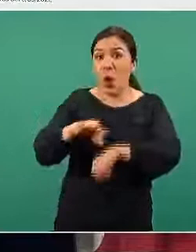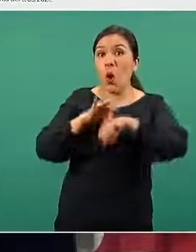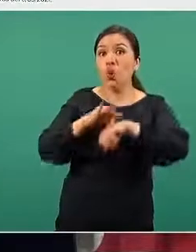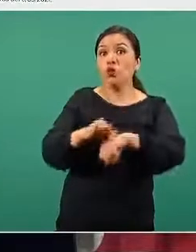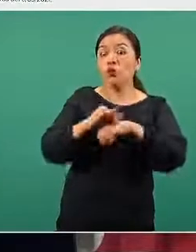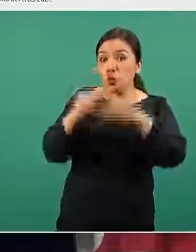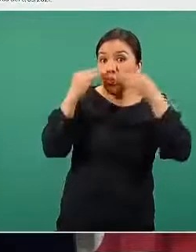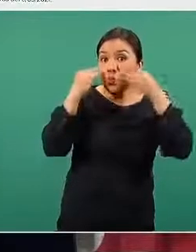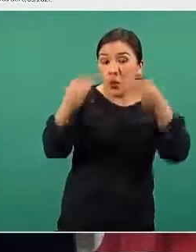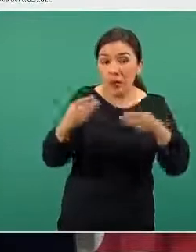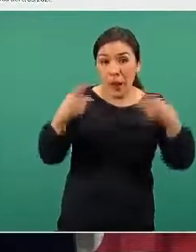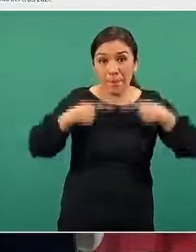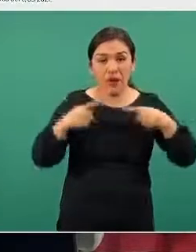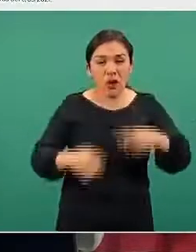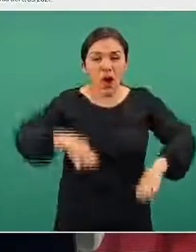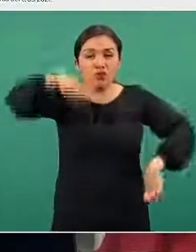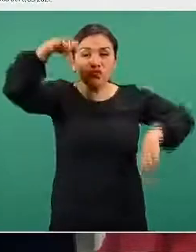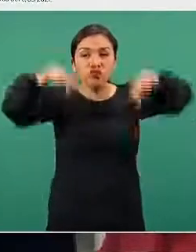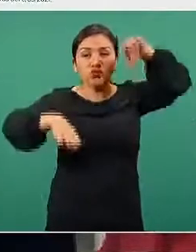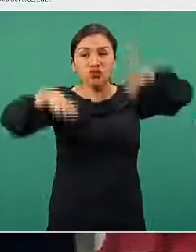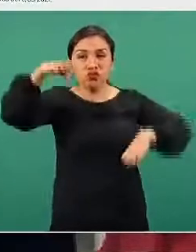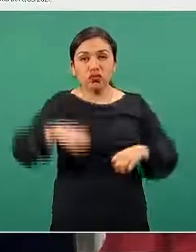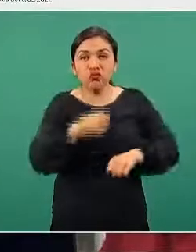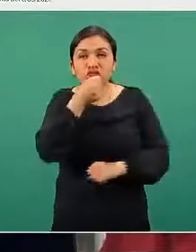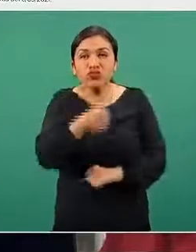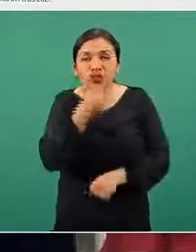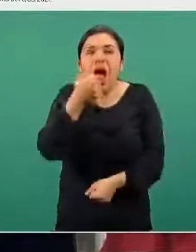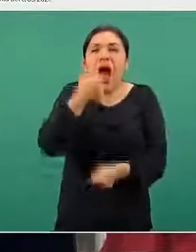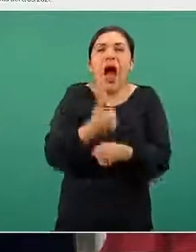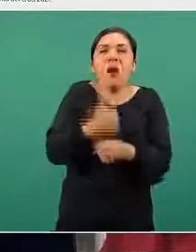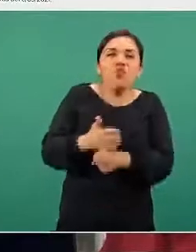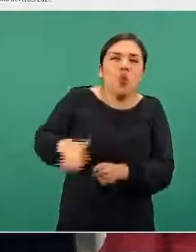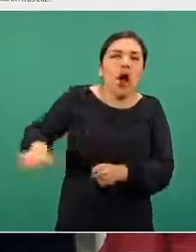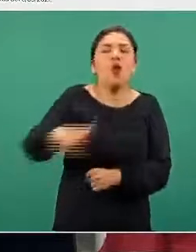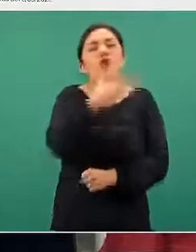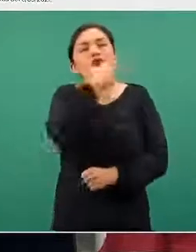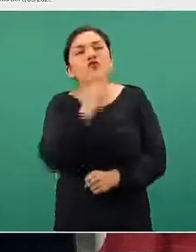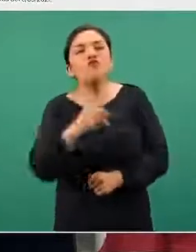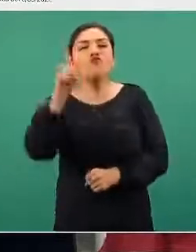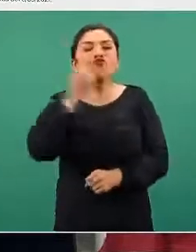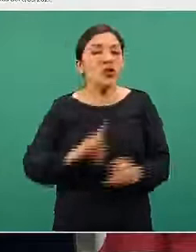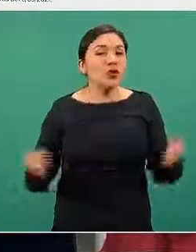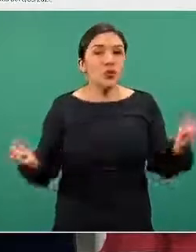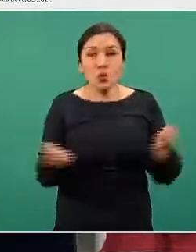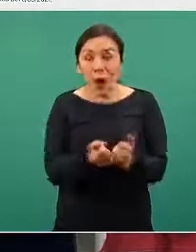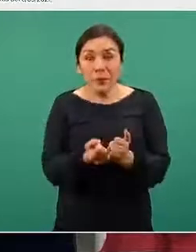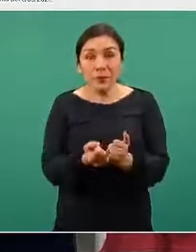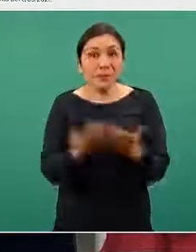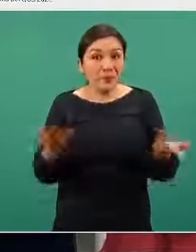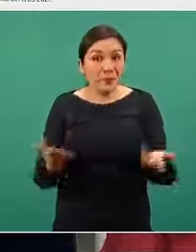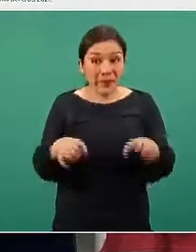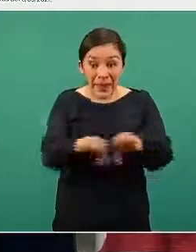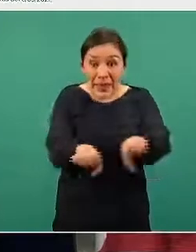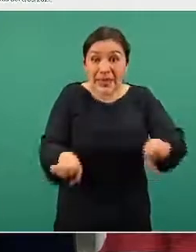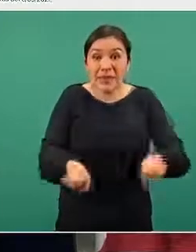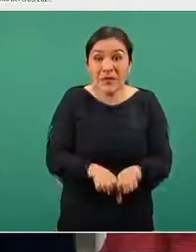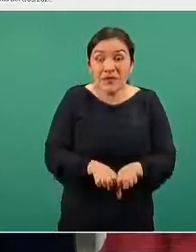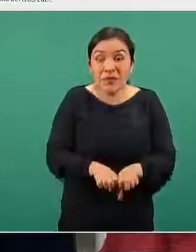evidentes. Adultos mayores, nuestros abuelitos, nuestras abuelitas, nuestros